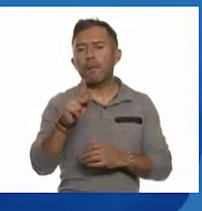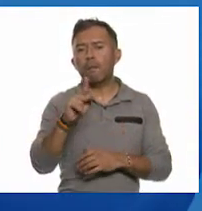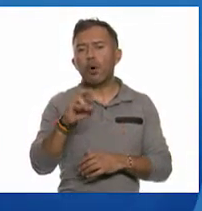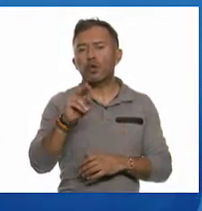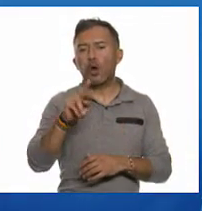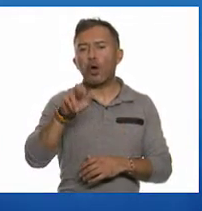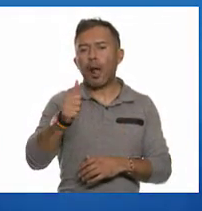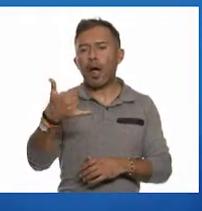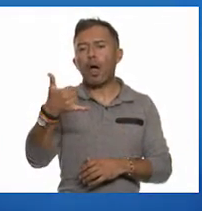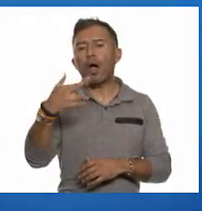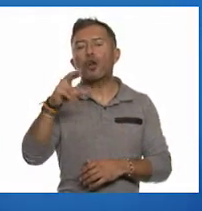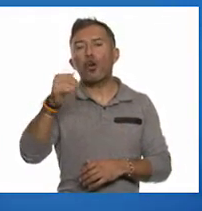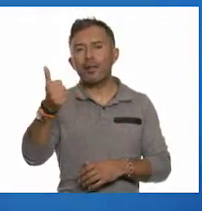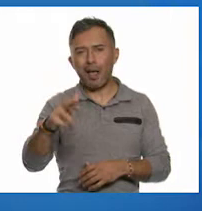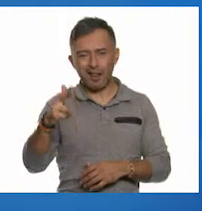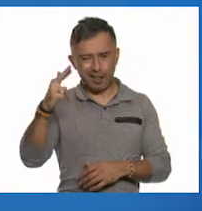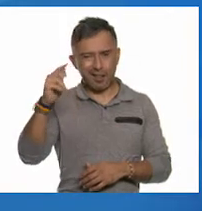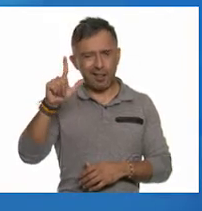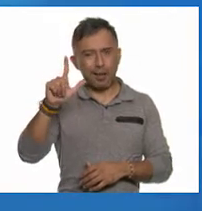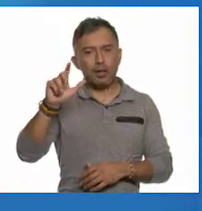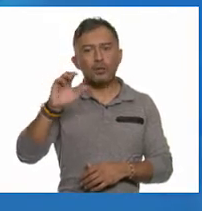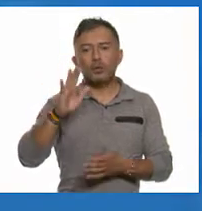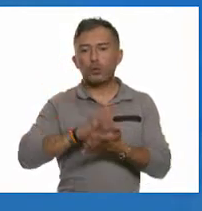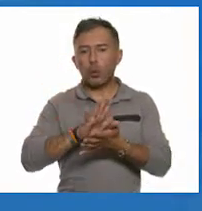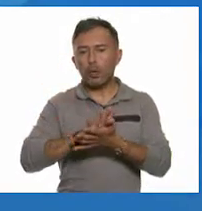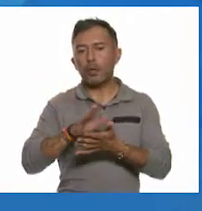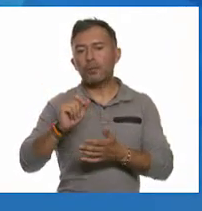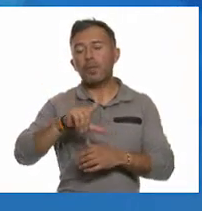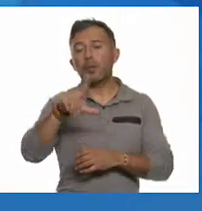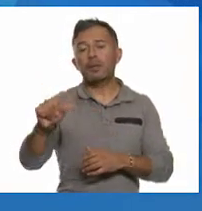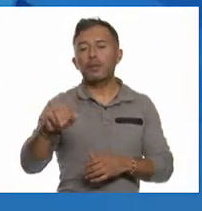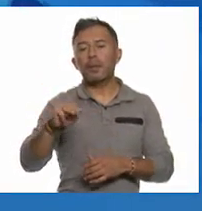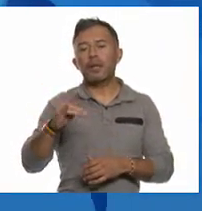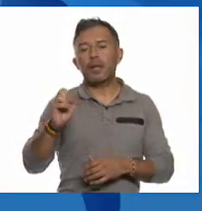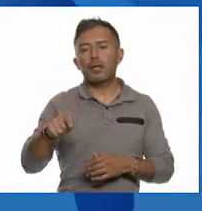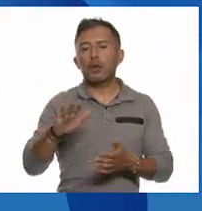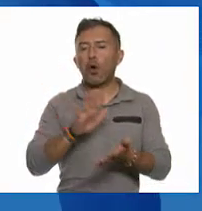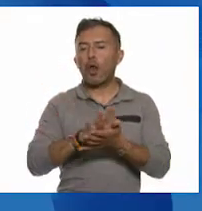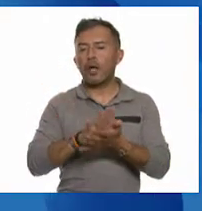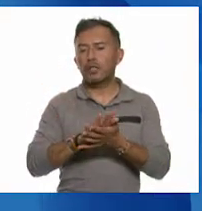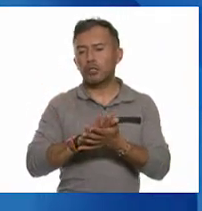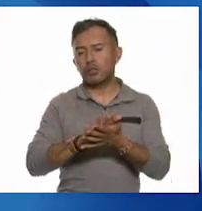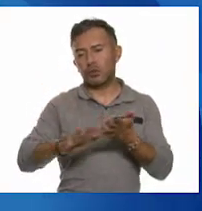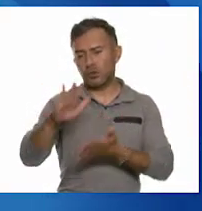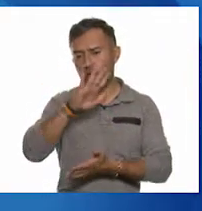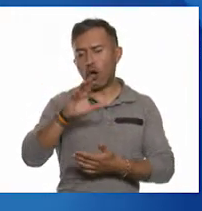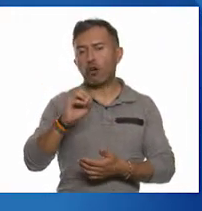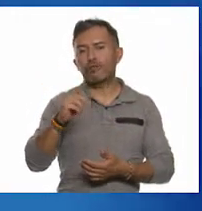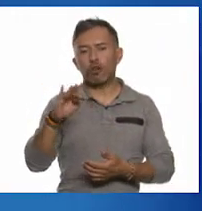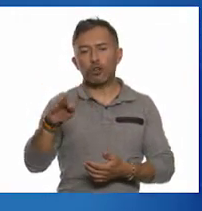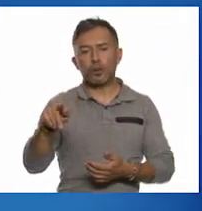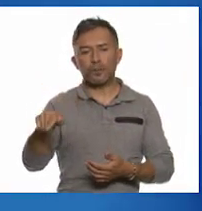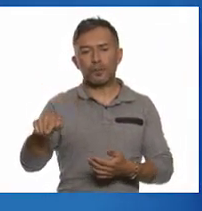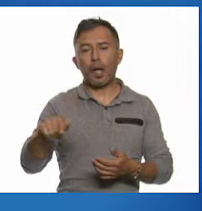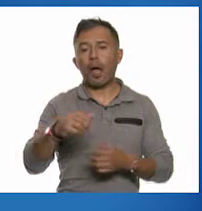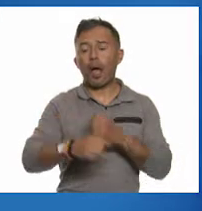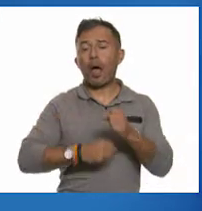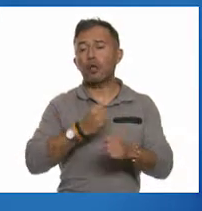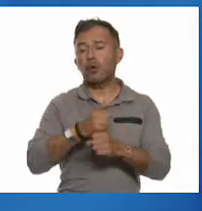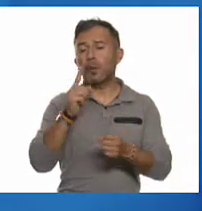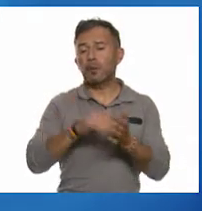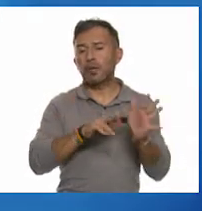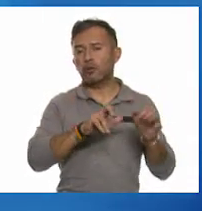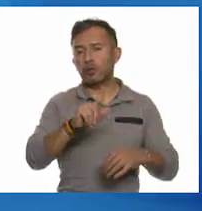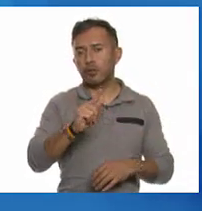y posteriormente en el Magdalen College de Oxford, centro en el que permaneció entre 1874